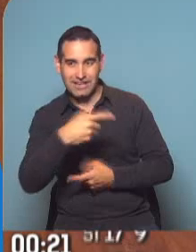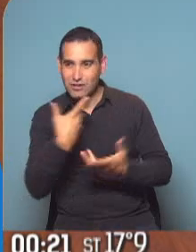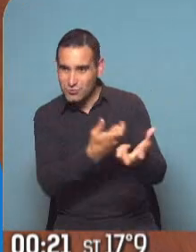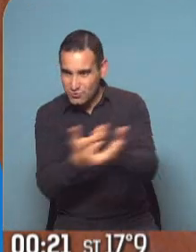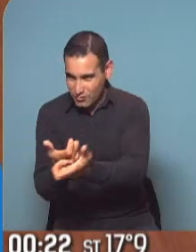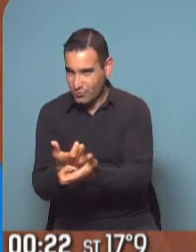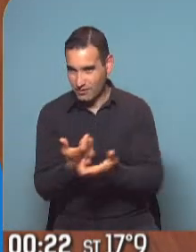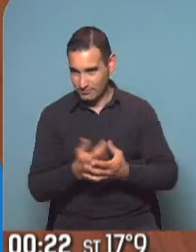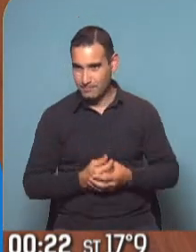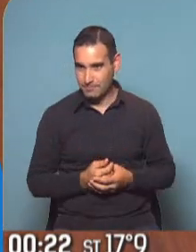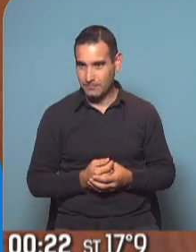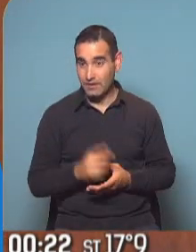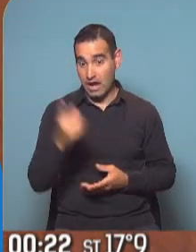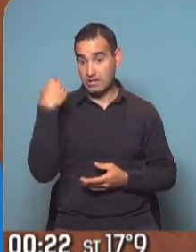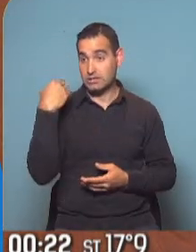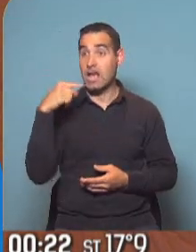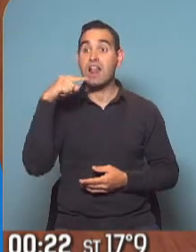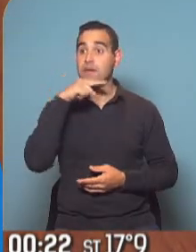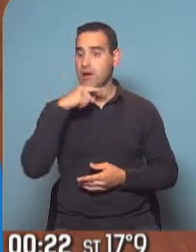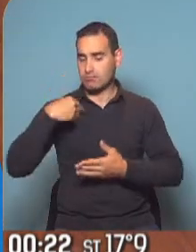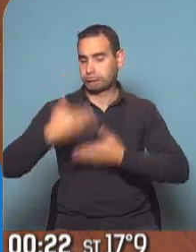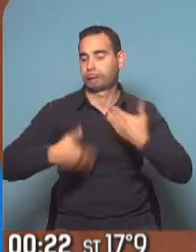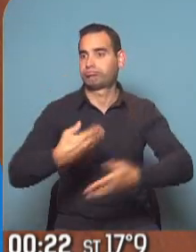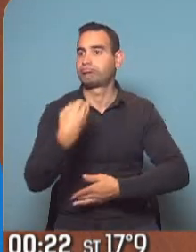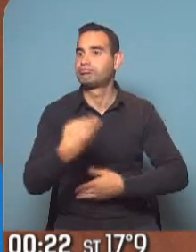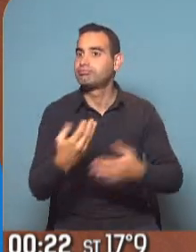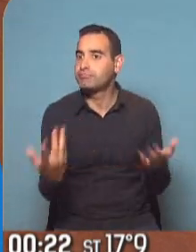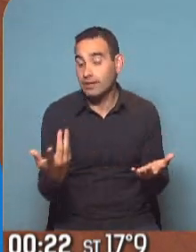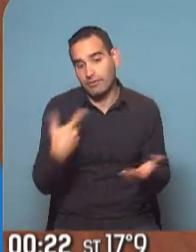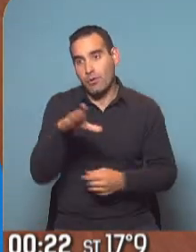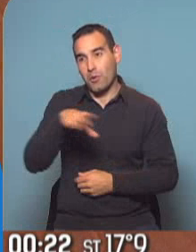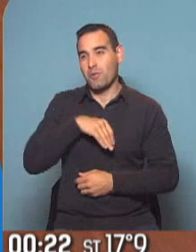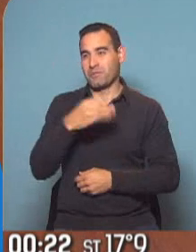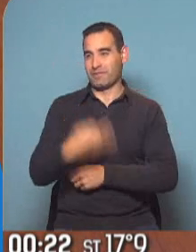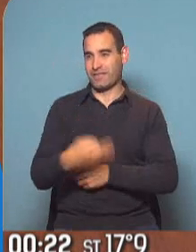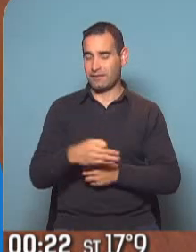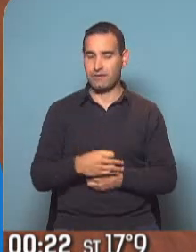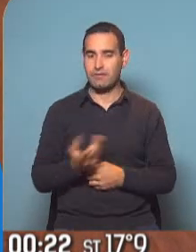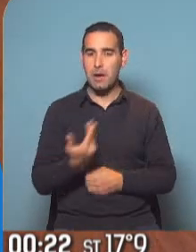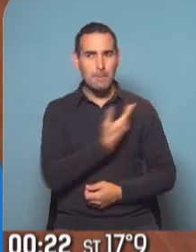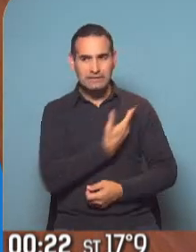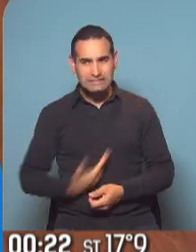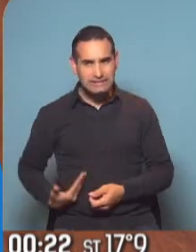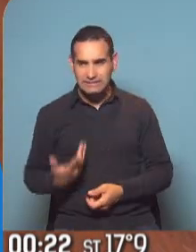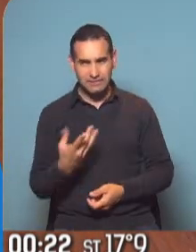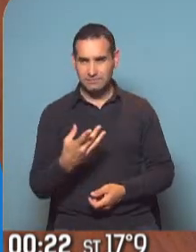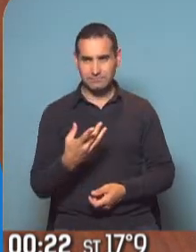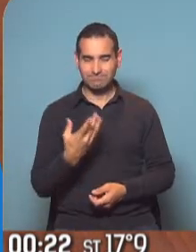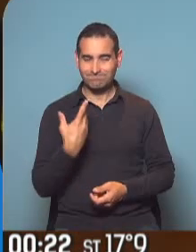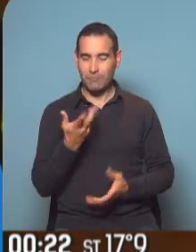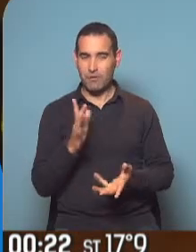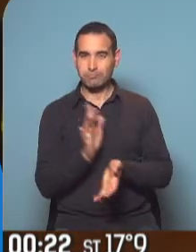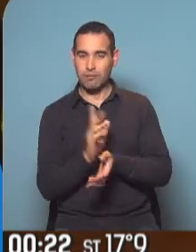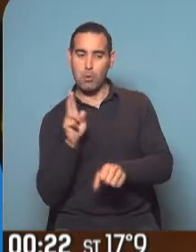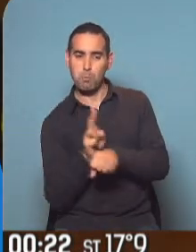finalmente llevó a Alemania para adelante. Sí. Aquí realmente el presidente está muy poco políticamente protegido, sí.